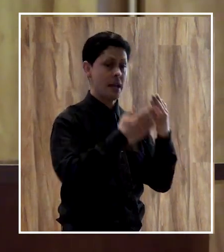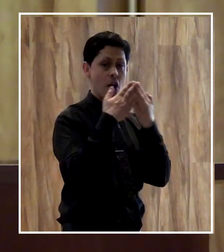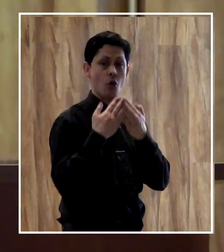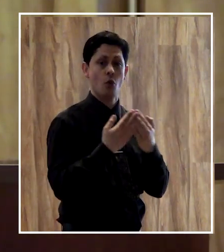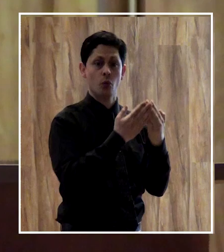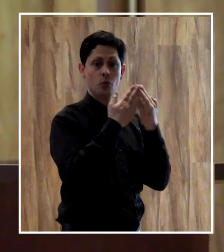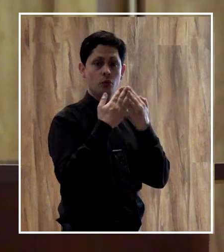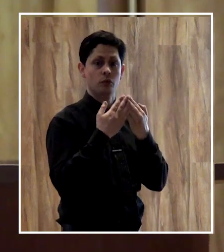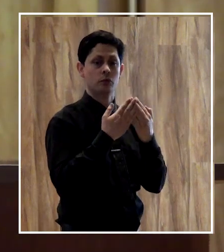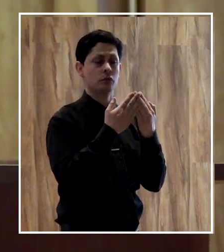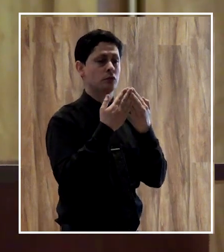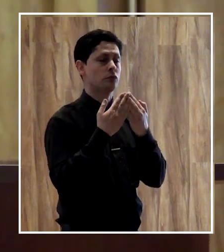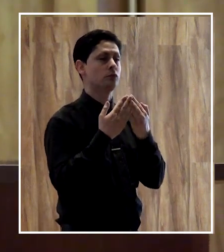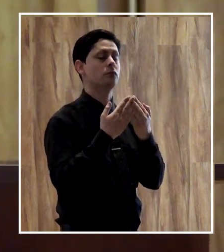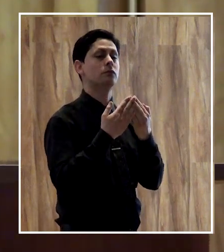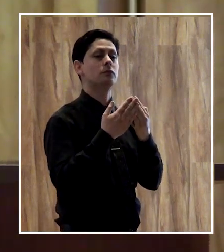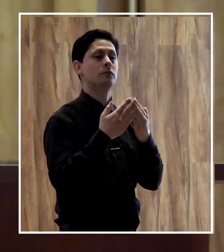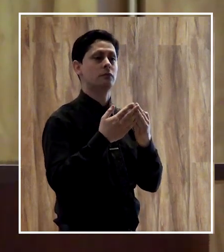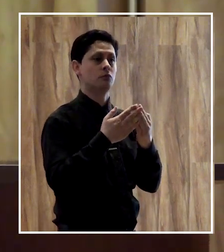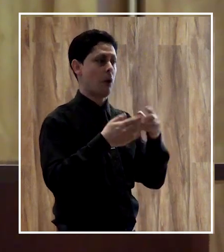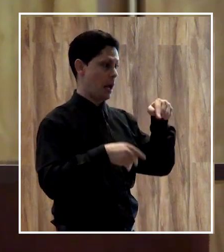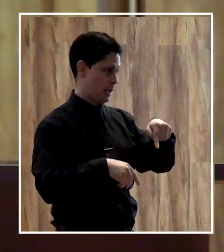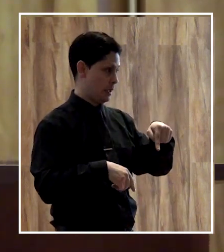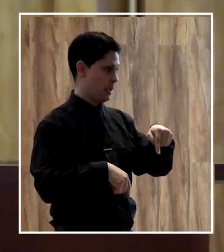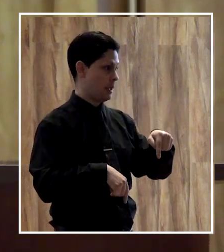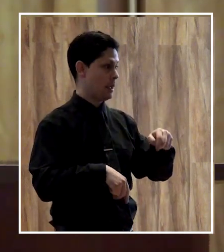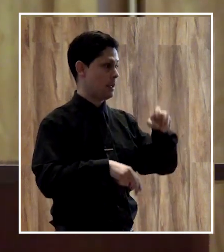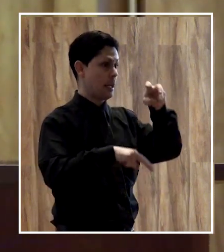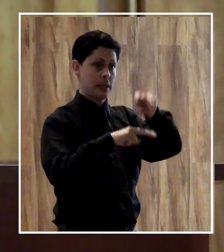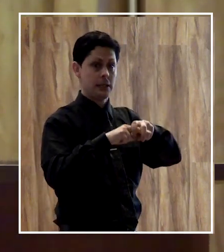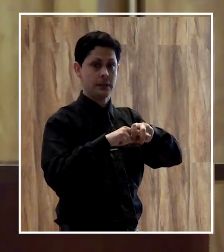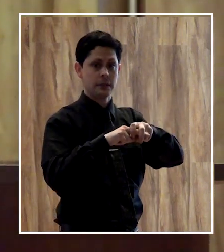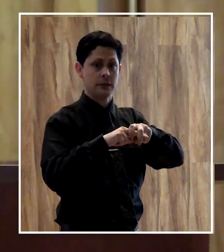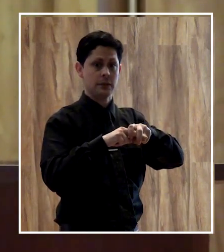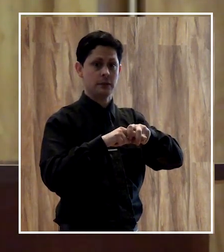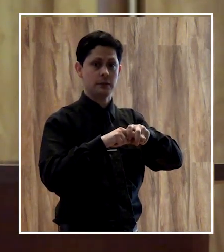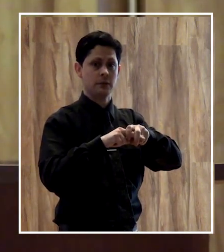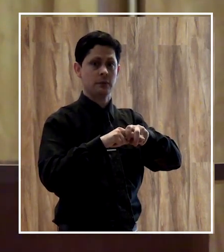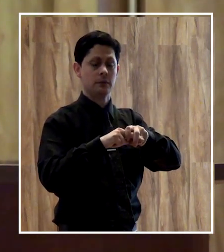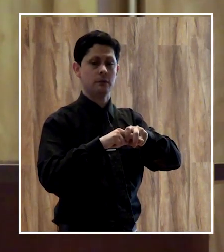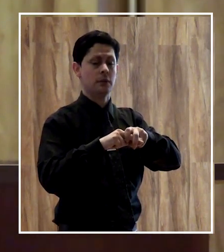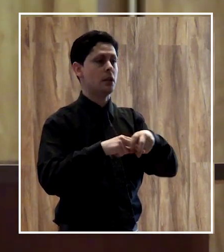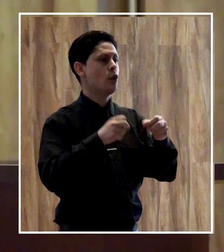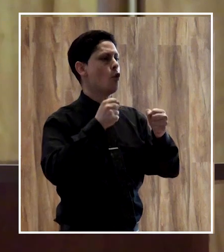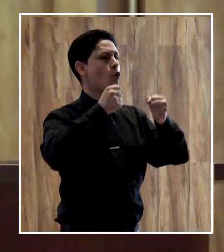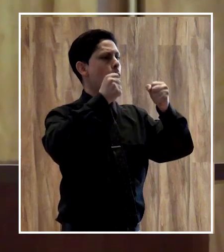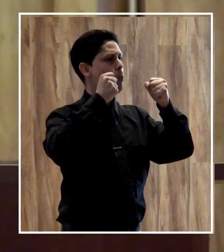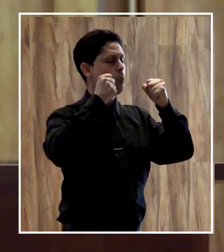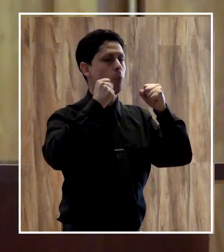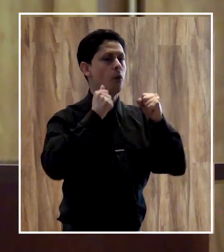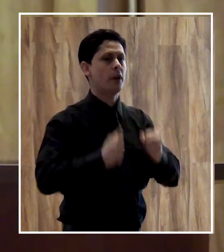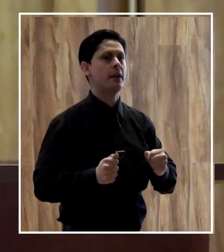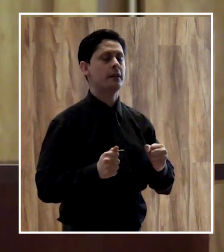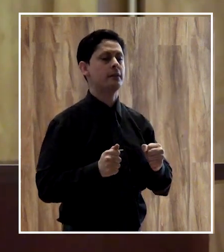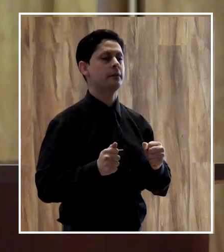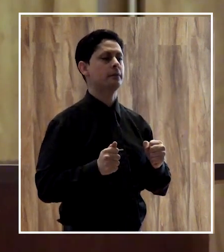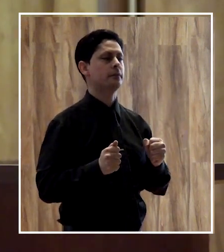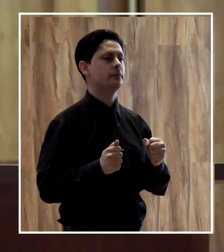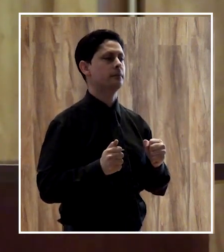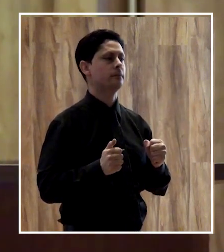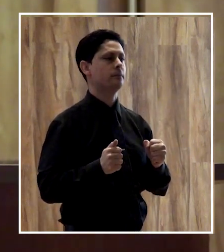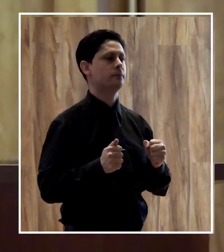algunos que también han tenido esa misma suerte, que están presentes acá. Y poder,